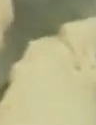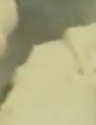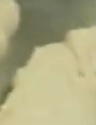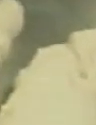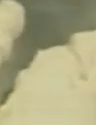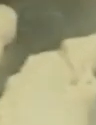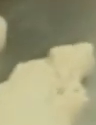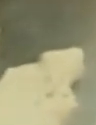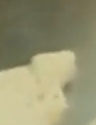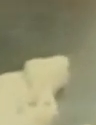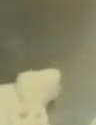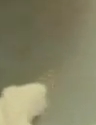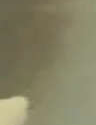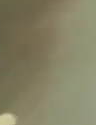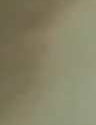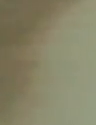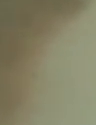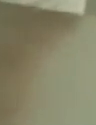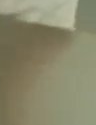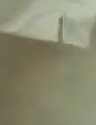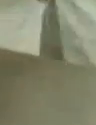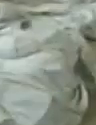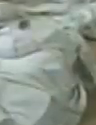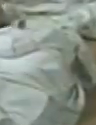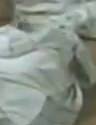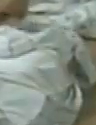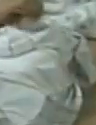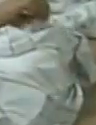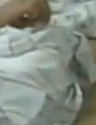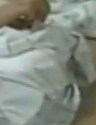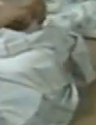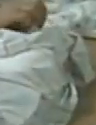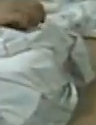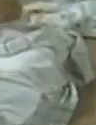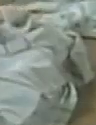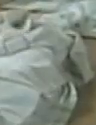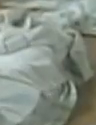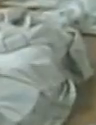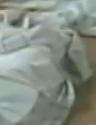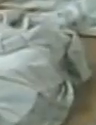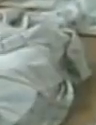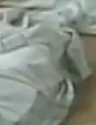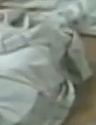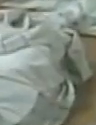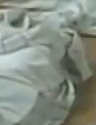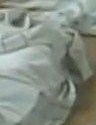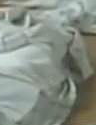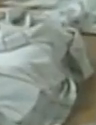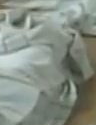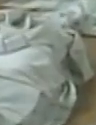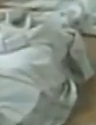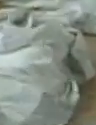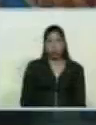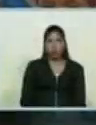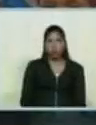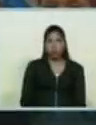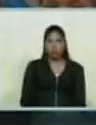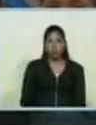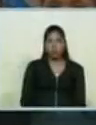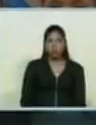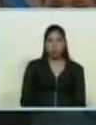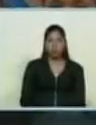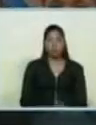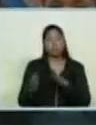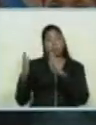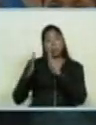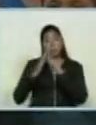la organización y la promoción productiva, presidente, en estos territorios, la ecuación para que cada una de estas casas de alimentación sea,